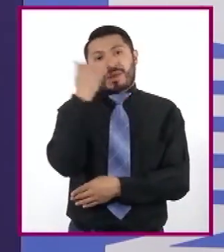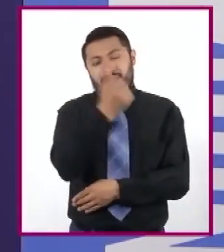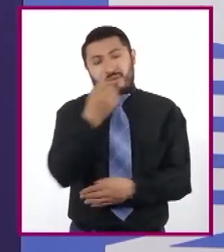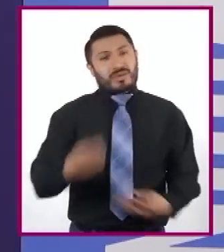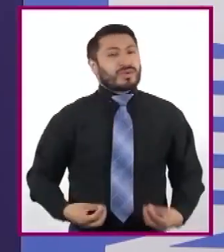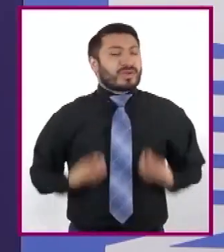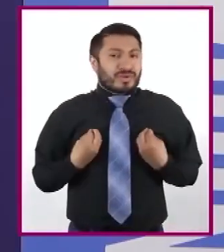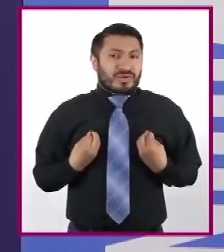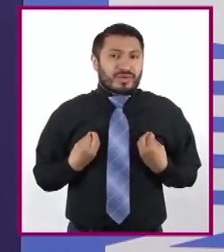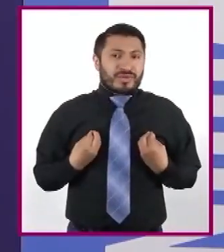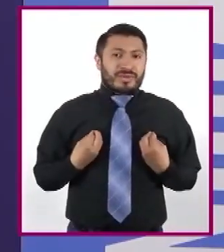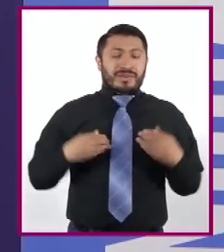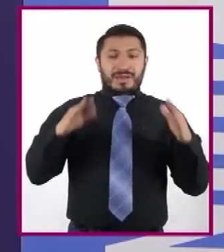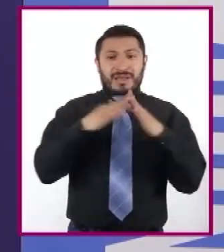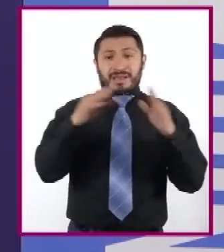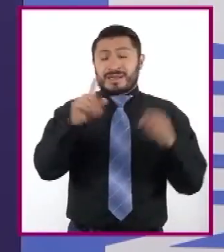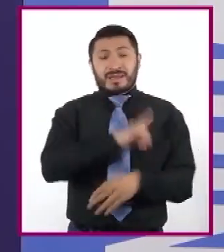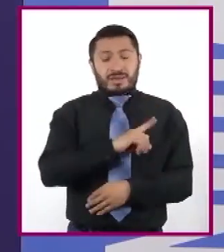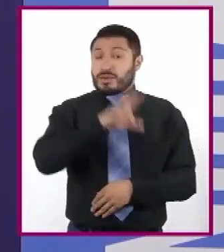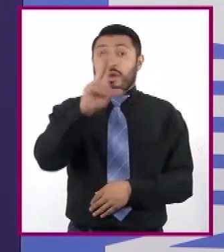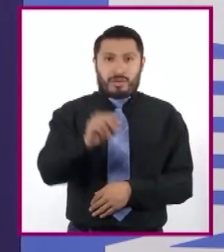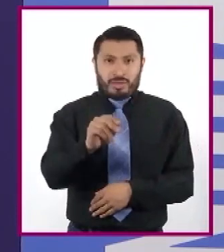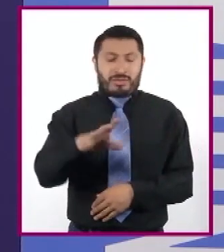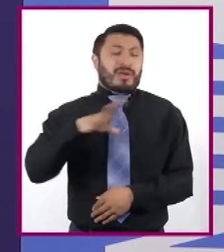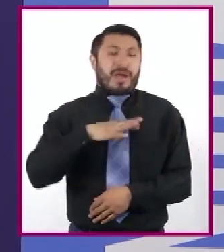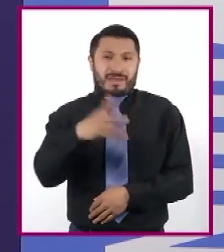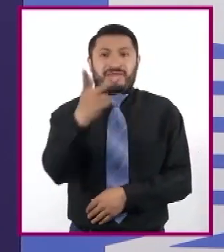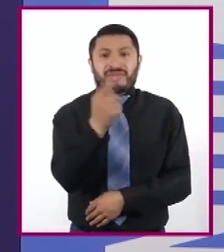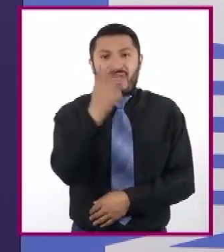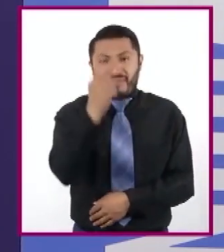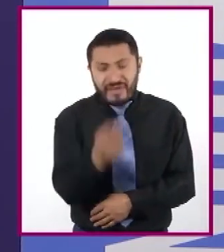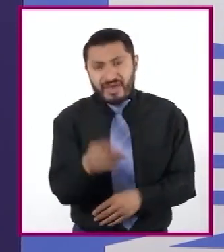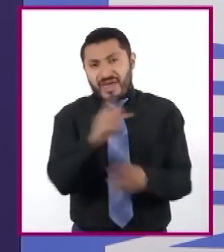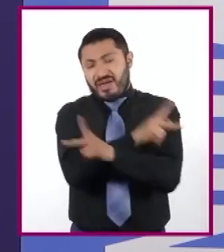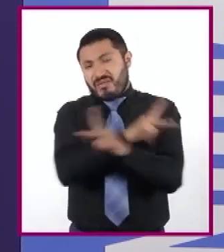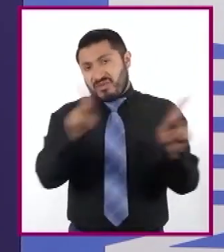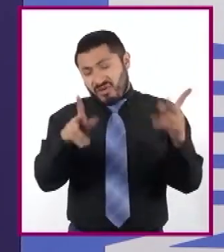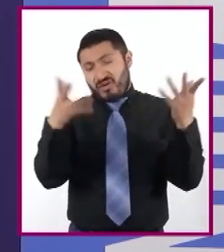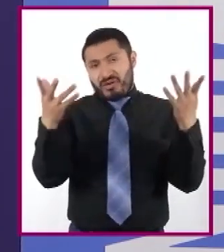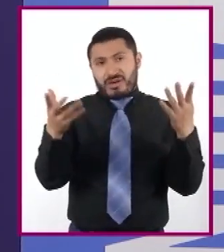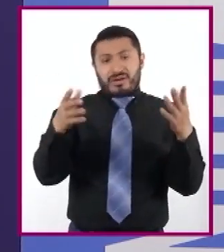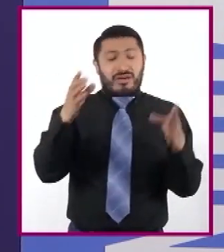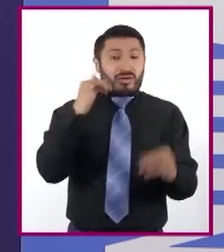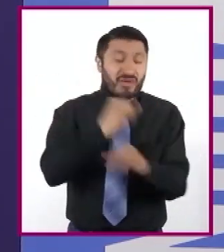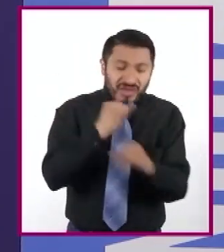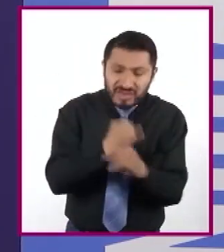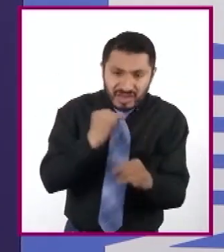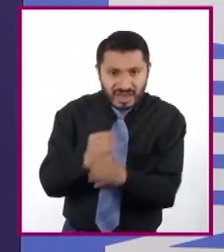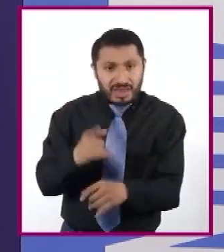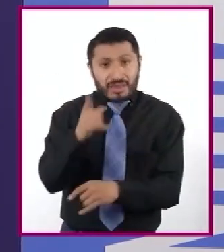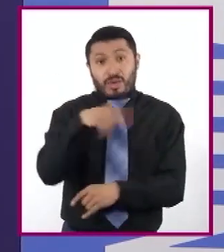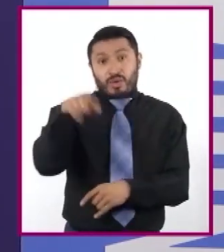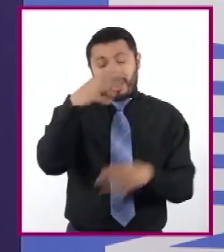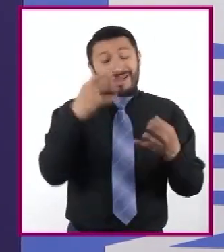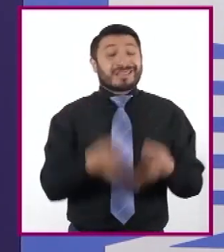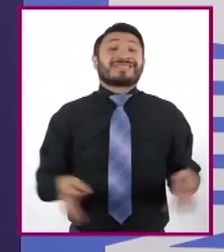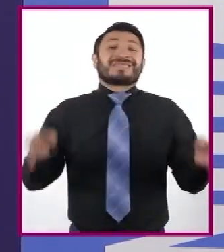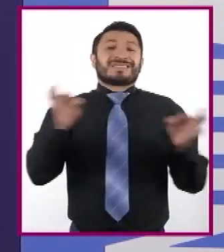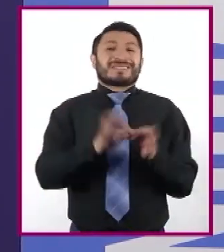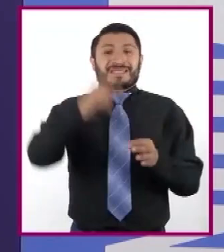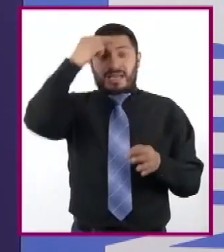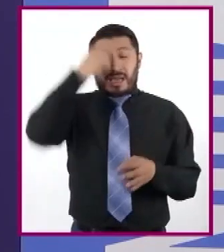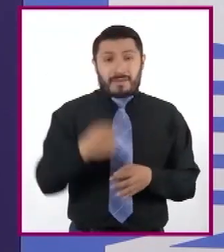La educación pública, los medios masivos y el contenido que consuman en Internet tendrá un papel